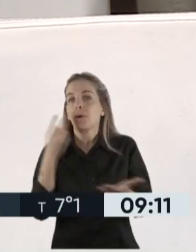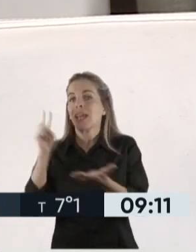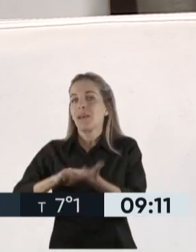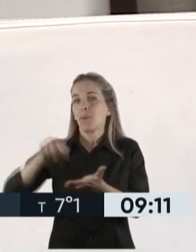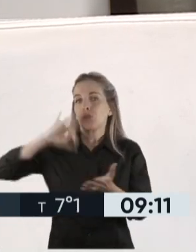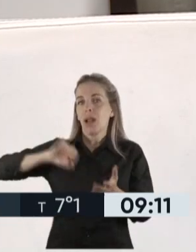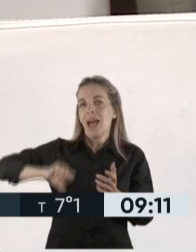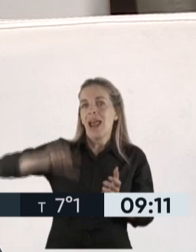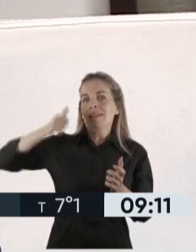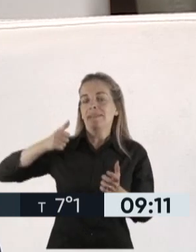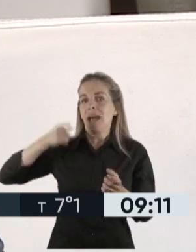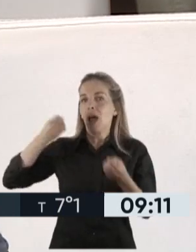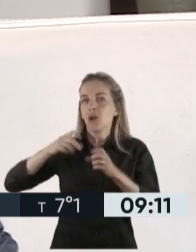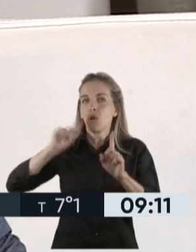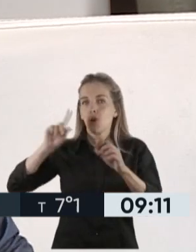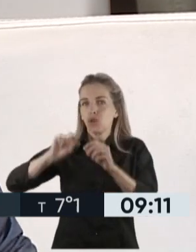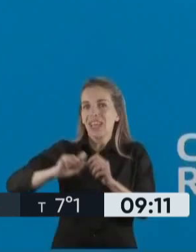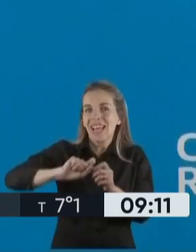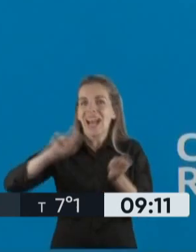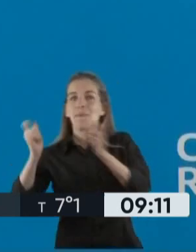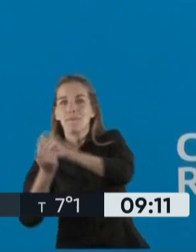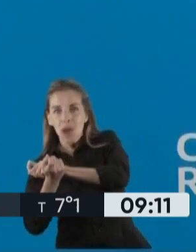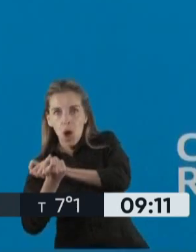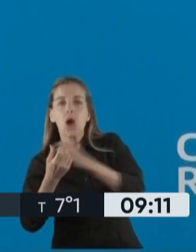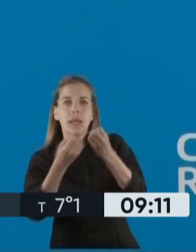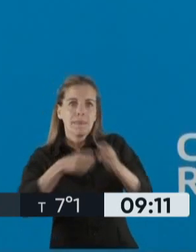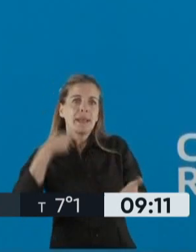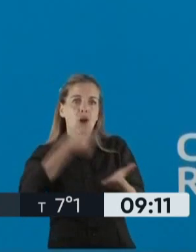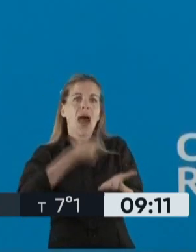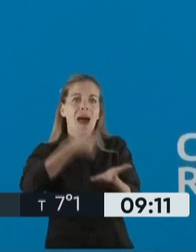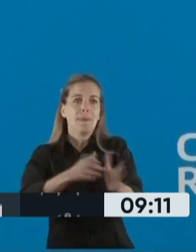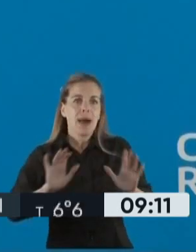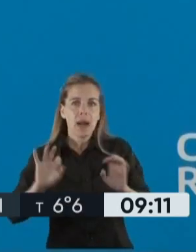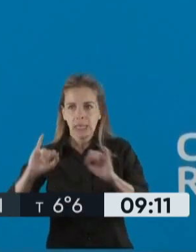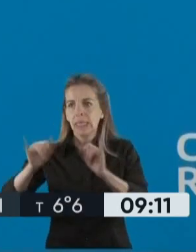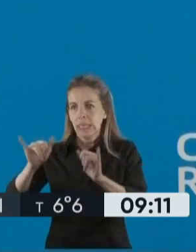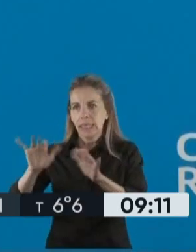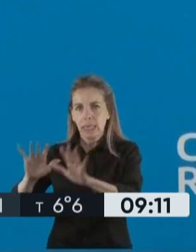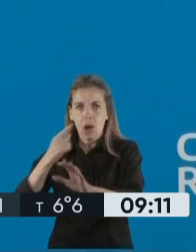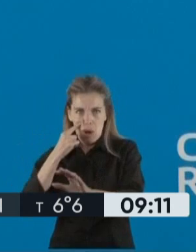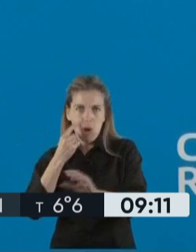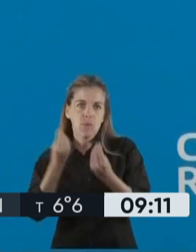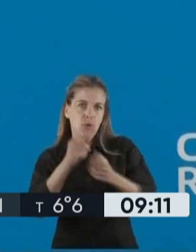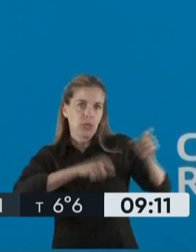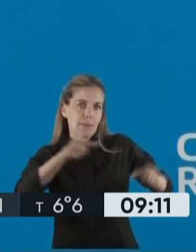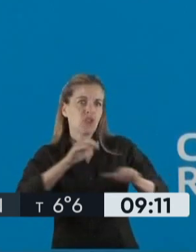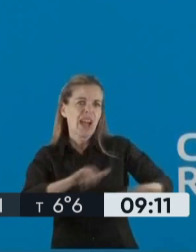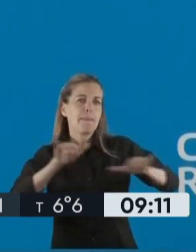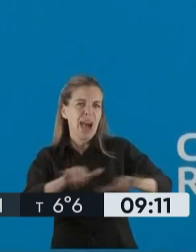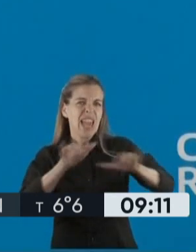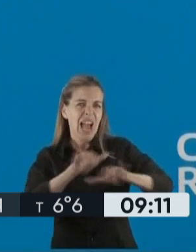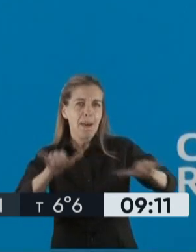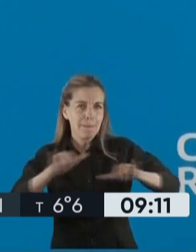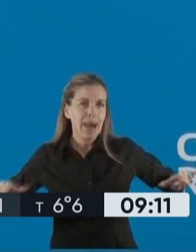comenzado a tener que tributar el impuesto a las ganancias. Gracias. Sí, yo le recuerdo, Hernán, que así como otros hicieron campaña diciendo que iban a terminar con el impuesto a la